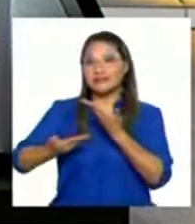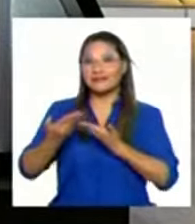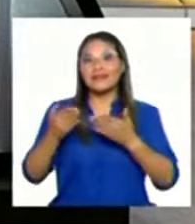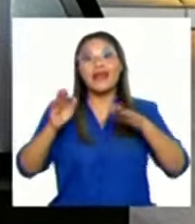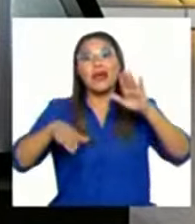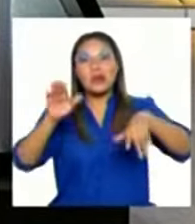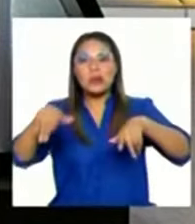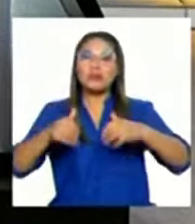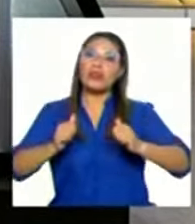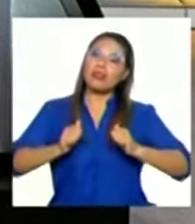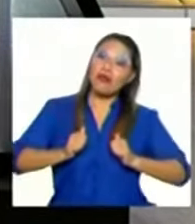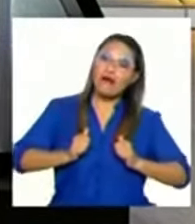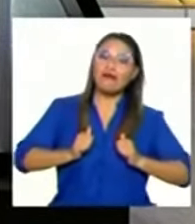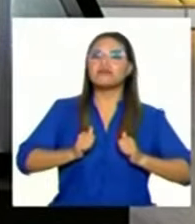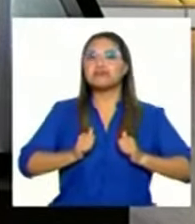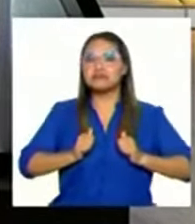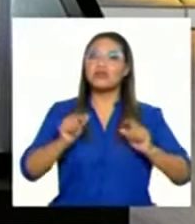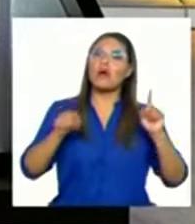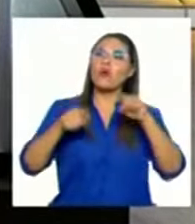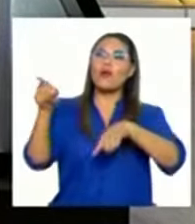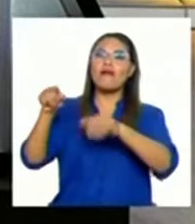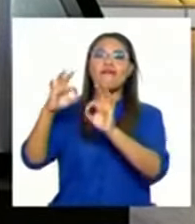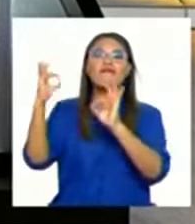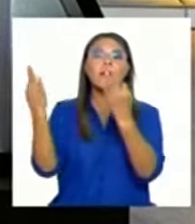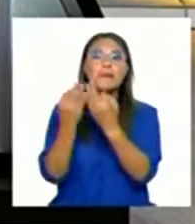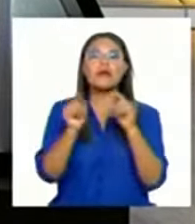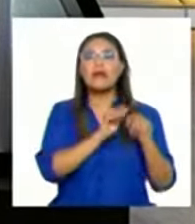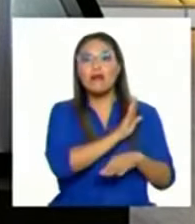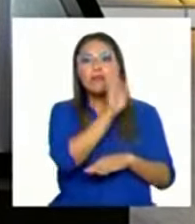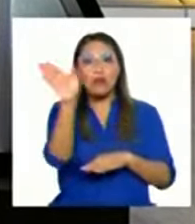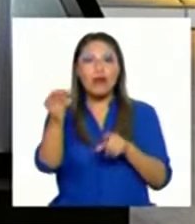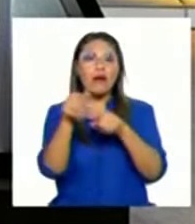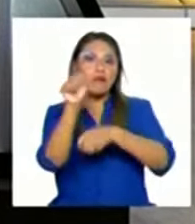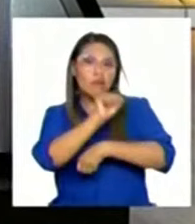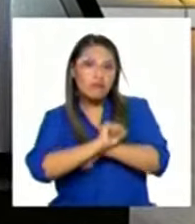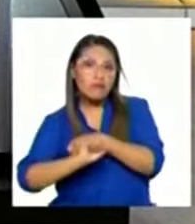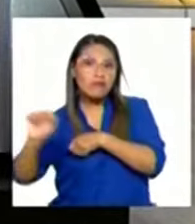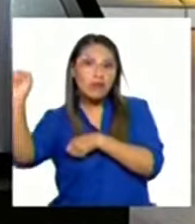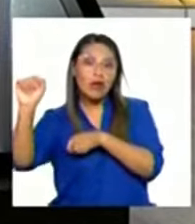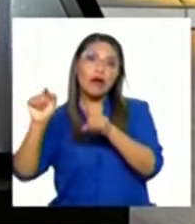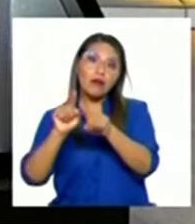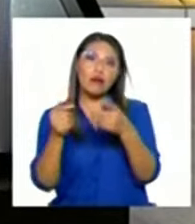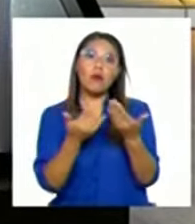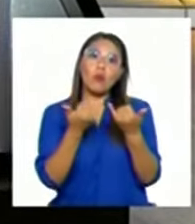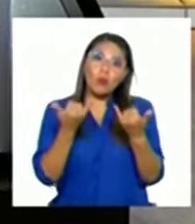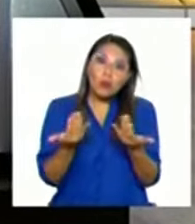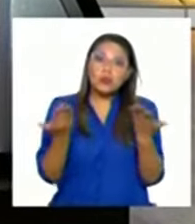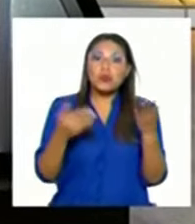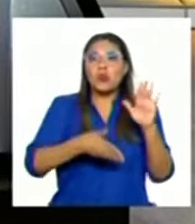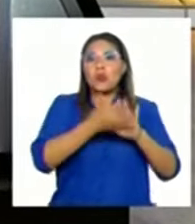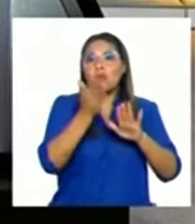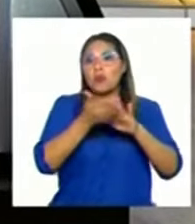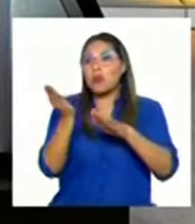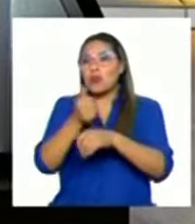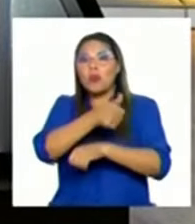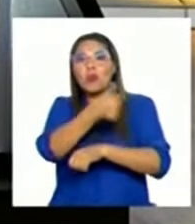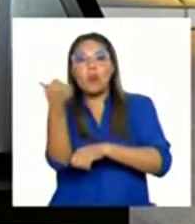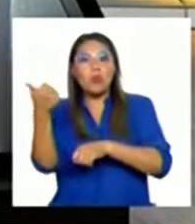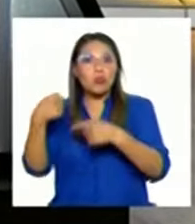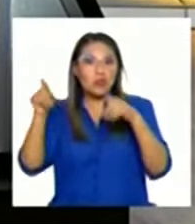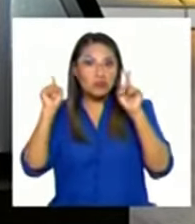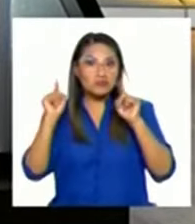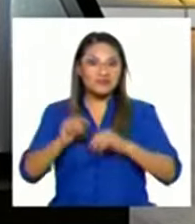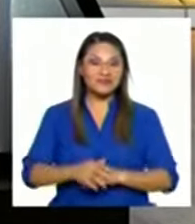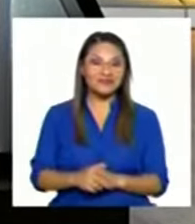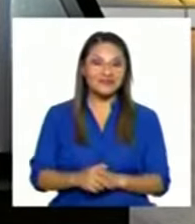pueden descansar, de pronto reencontrarse con su familia, viajar, se viaja mucho también en estas festividades fuera de las ciudades de